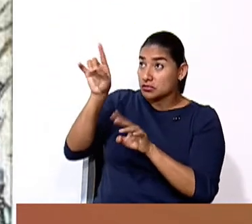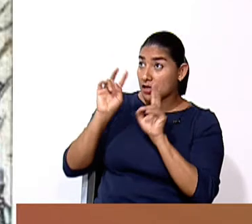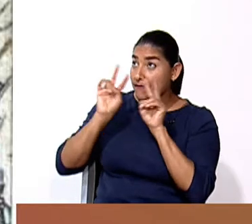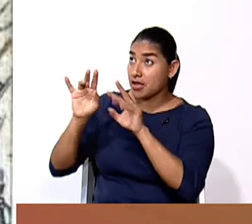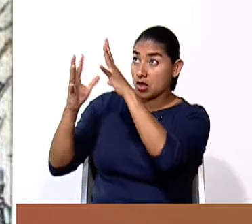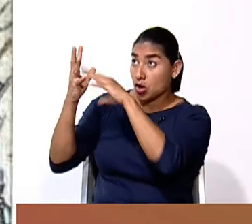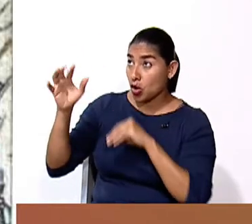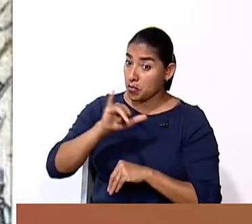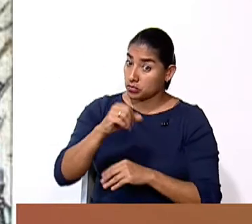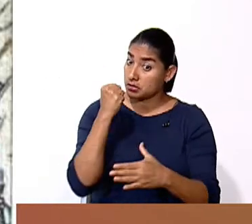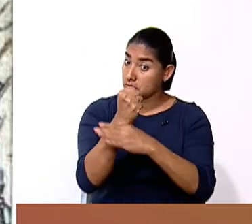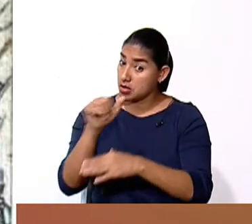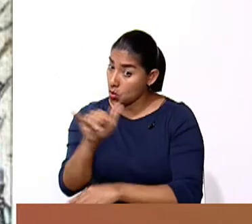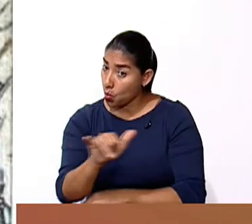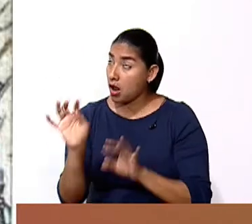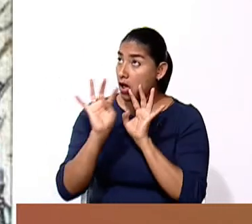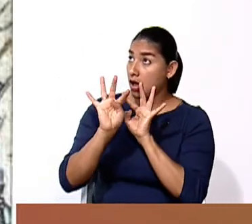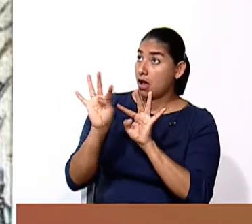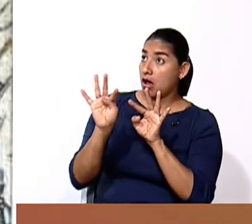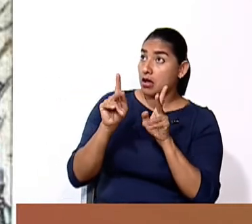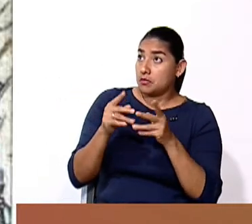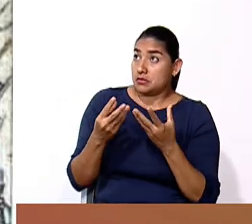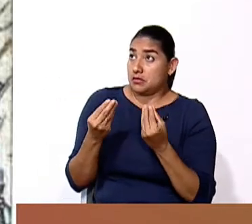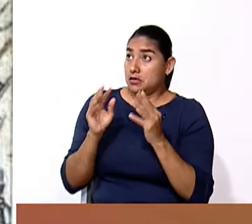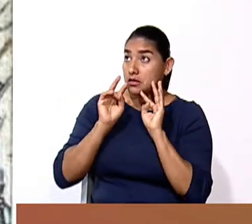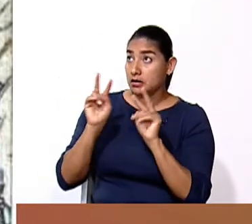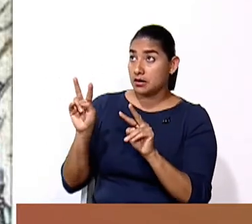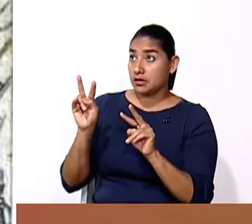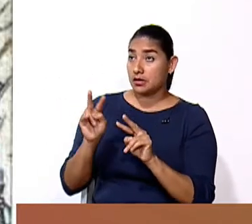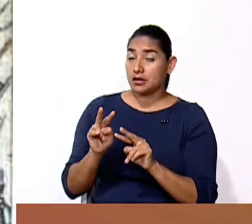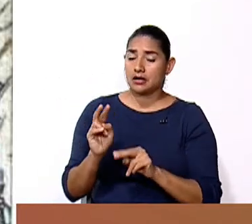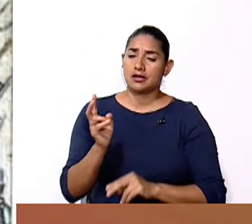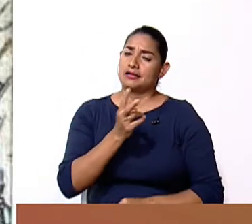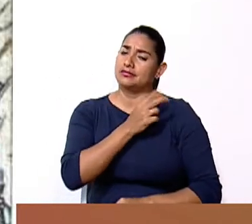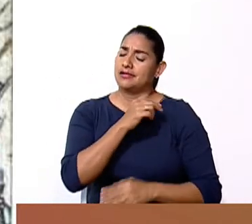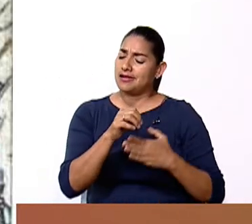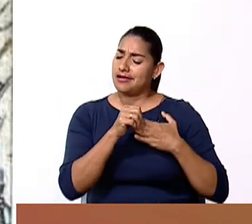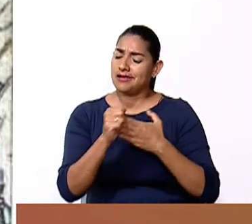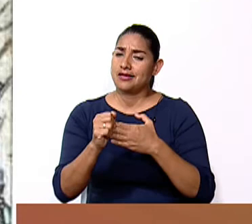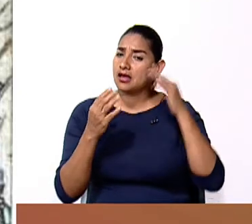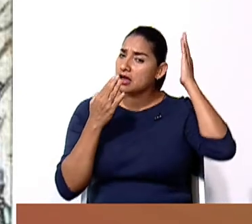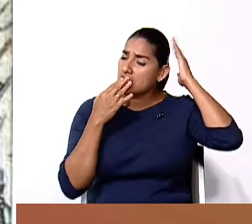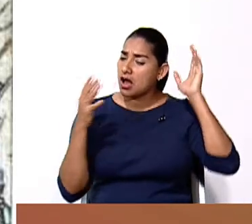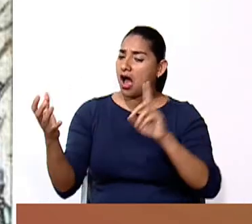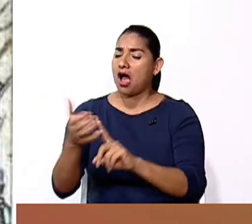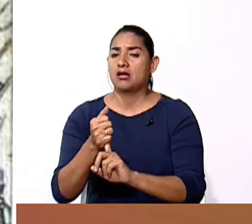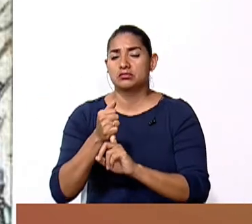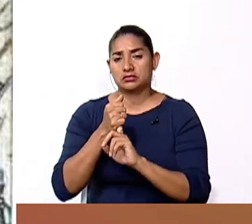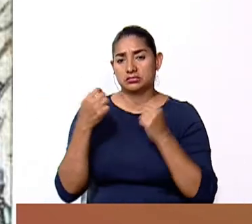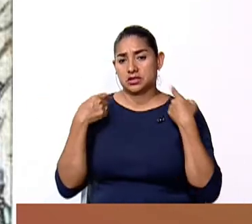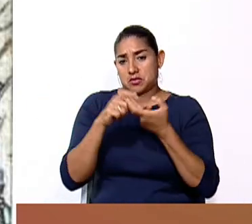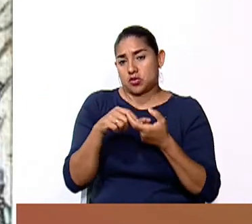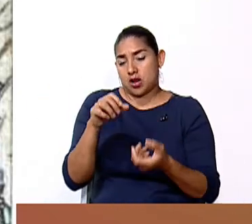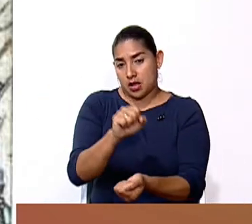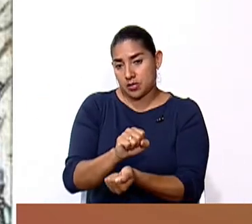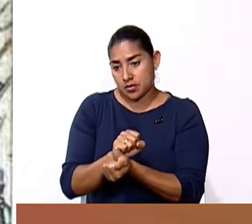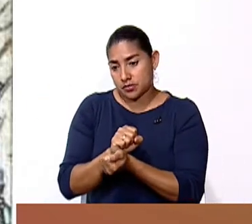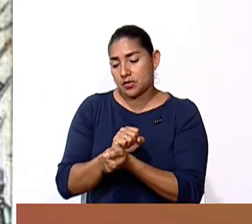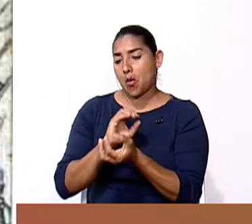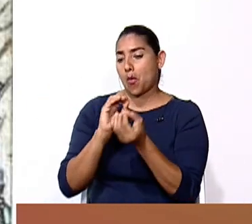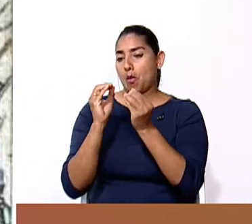tenía oro para darle. Esto hizo que Diego buscara más poblados en la